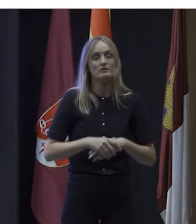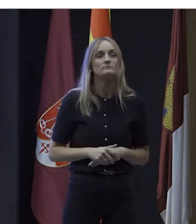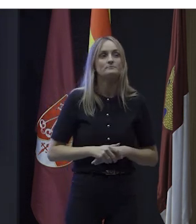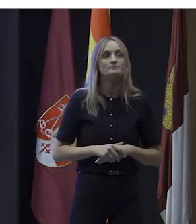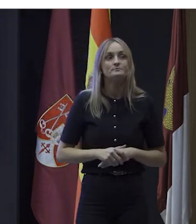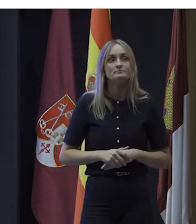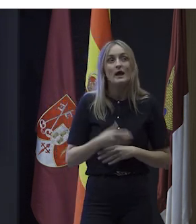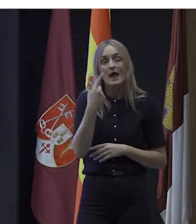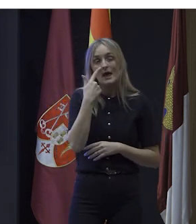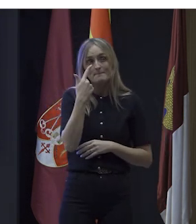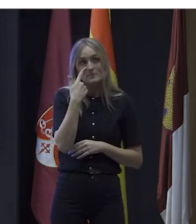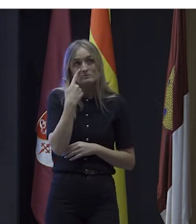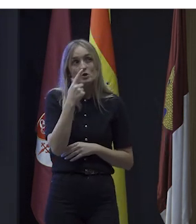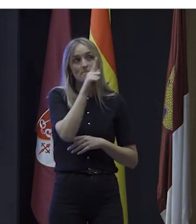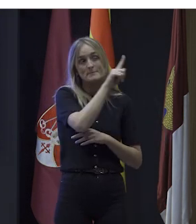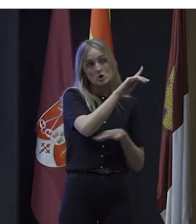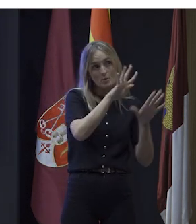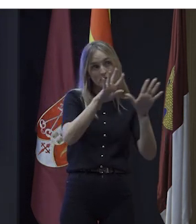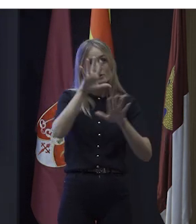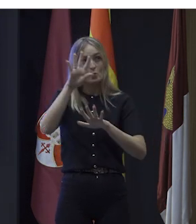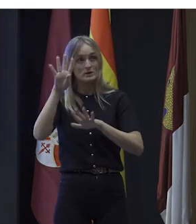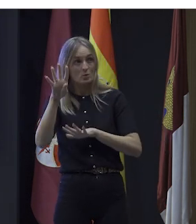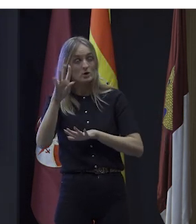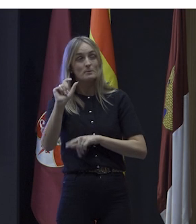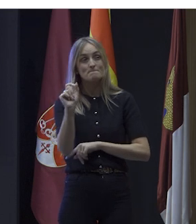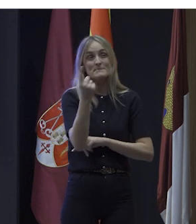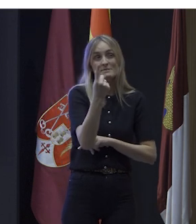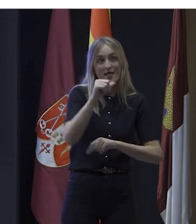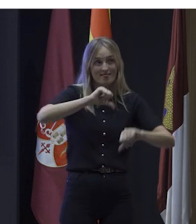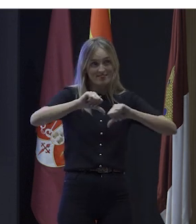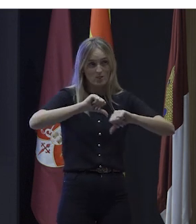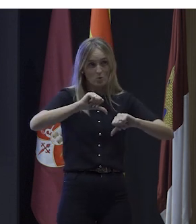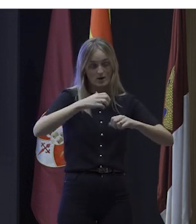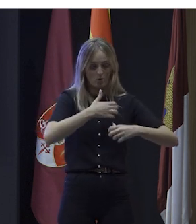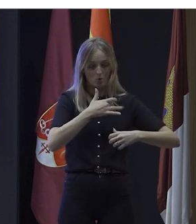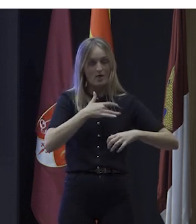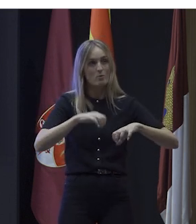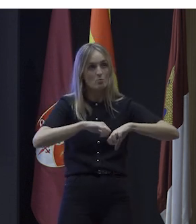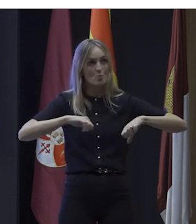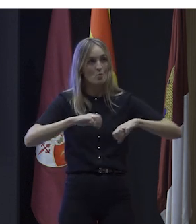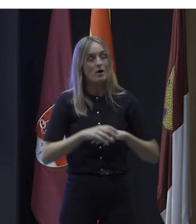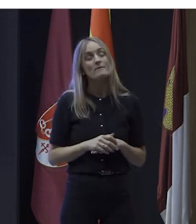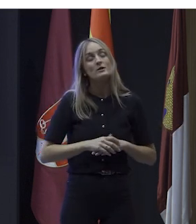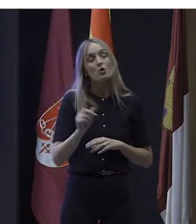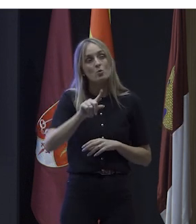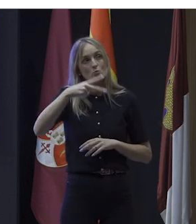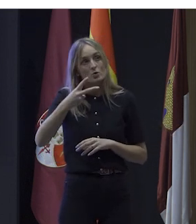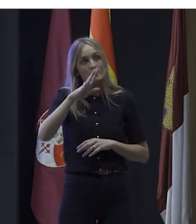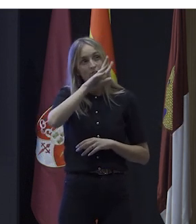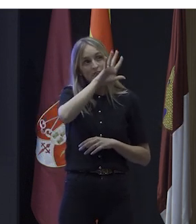Hemos visto pues en 1954 la primera cirugía de corazón abierto, en el 58 los cateterismos con